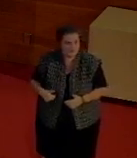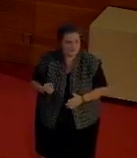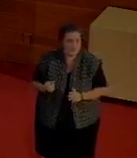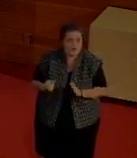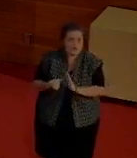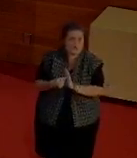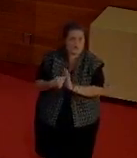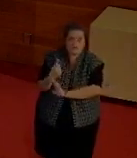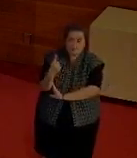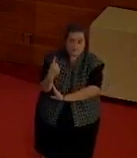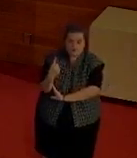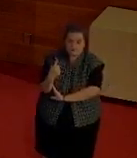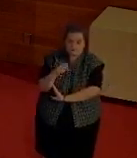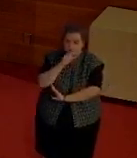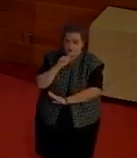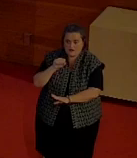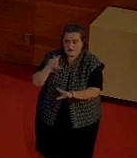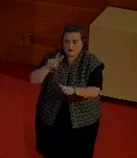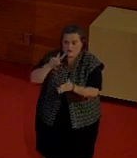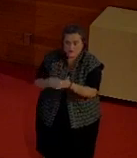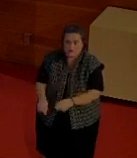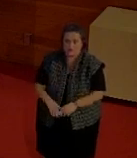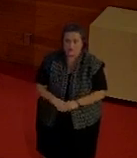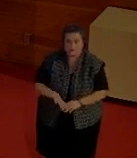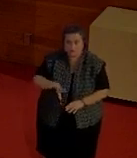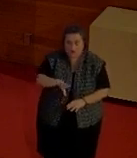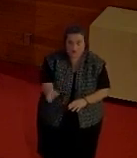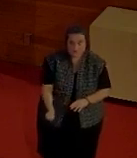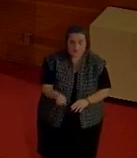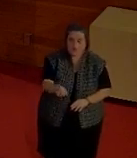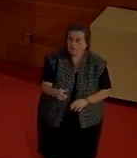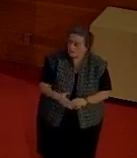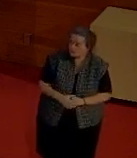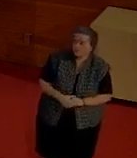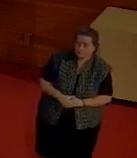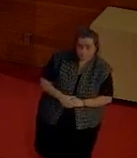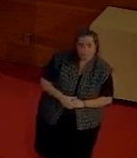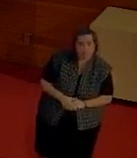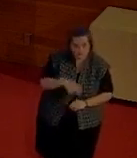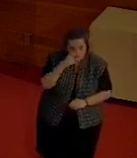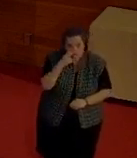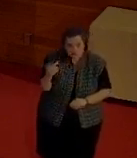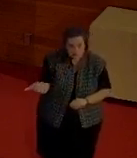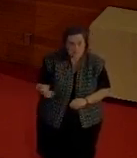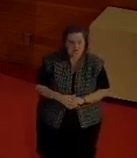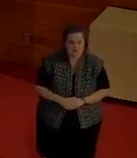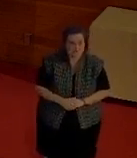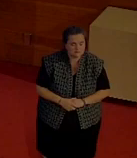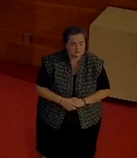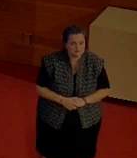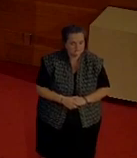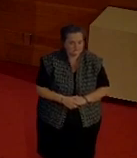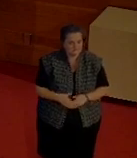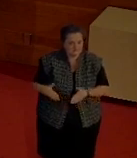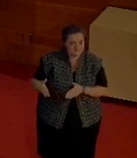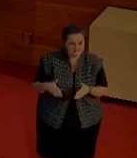está ocurriendo ya y he tenido la ocasión en República democrática del Congo en Sudán y en otros países de verlo Oye es que esta carretera que me